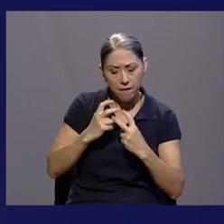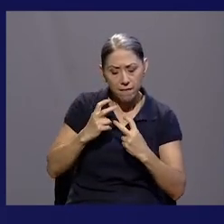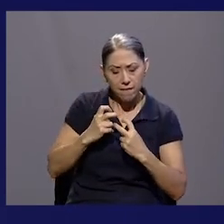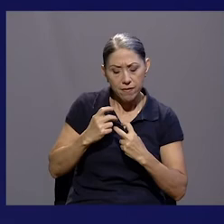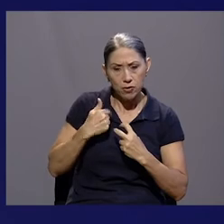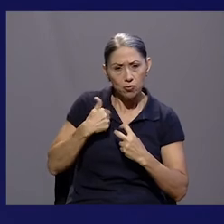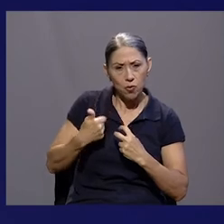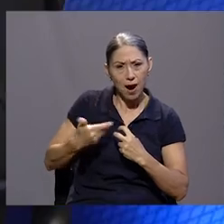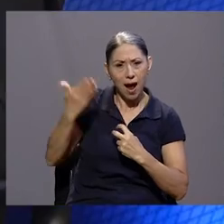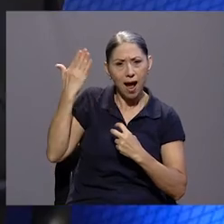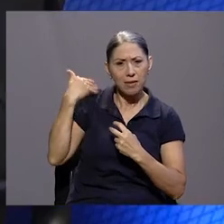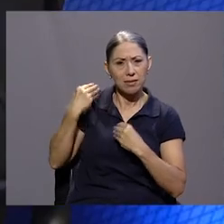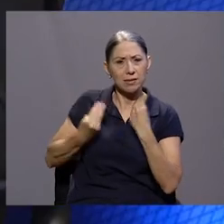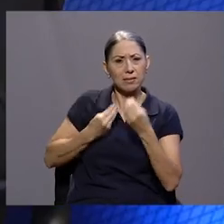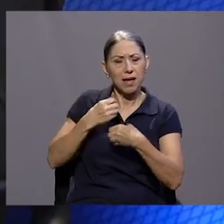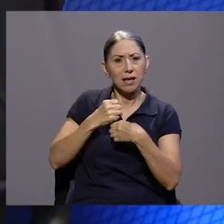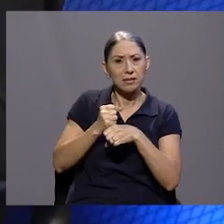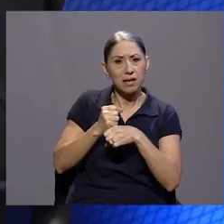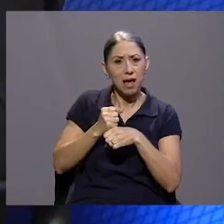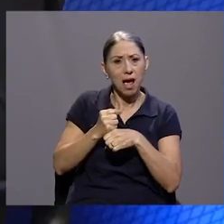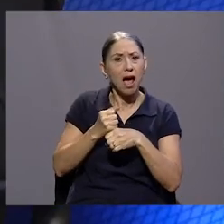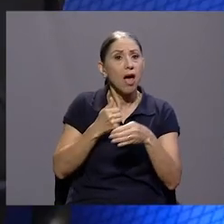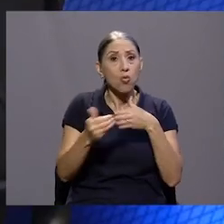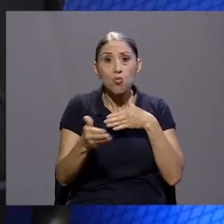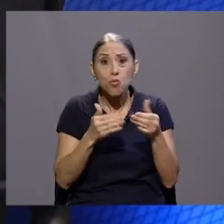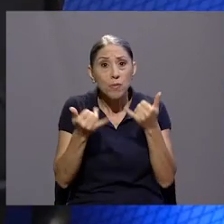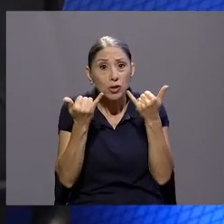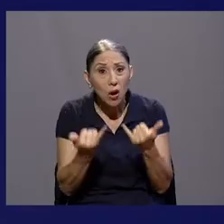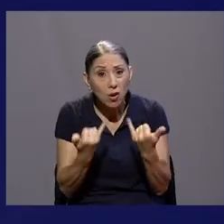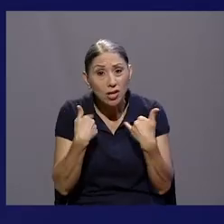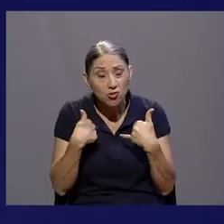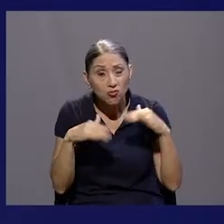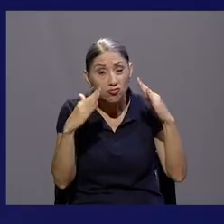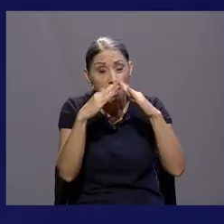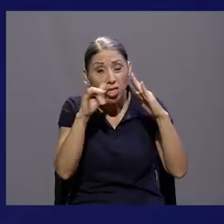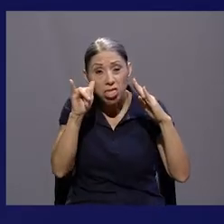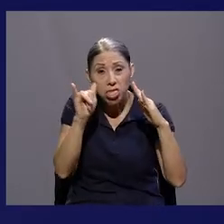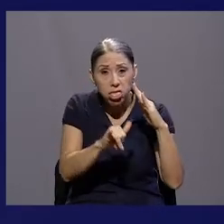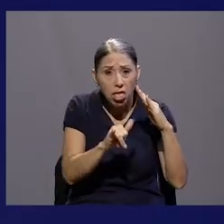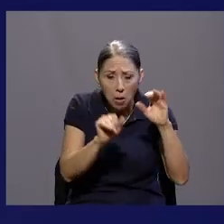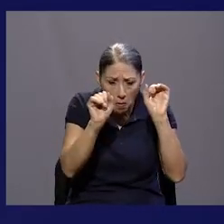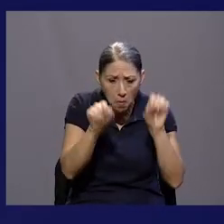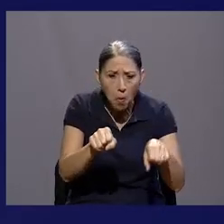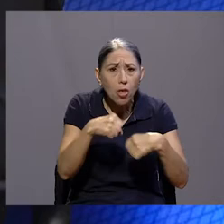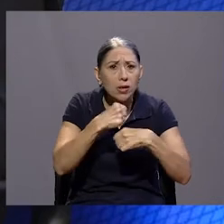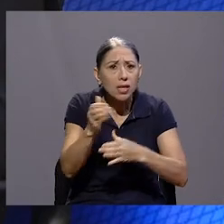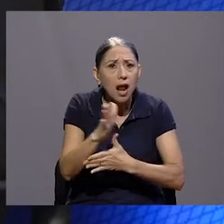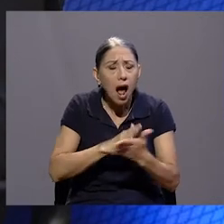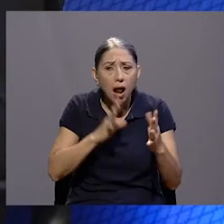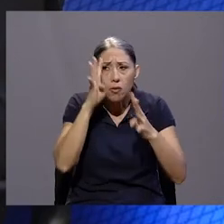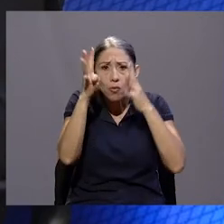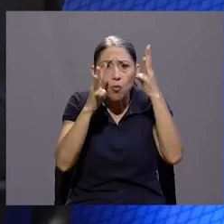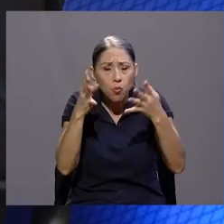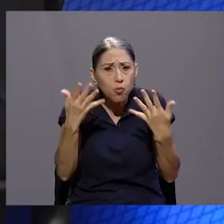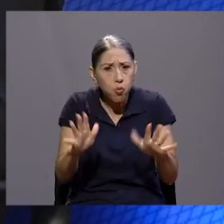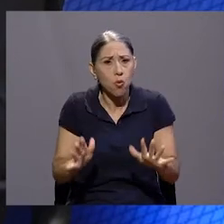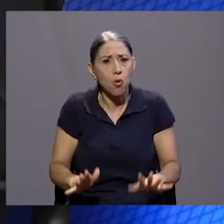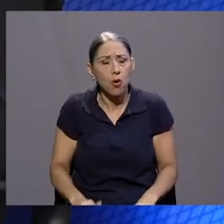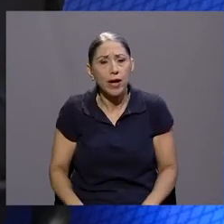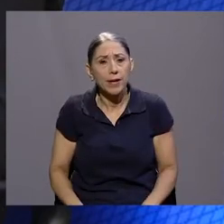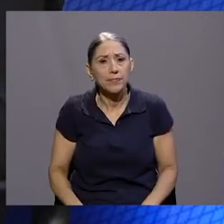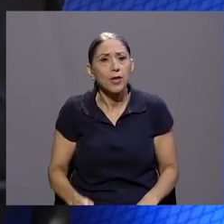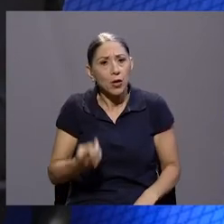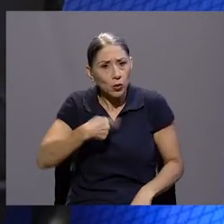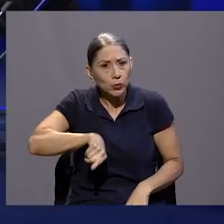de un confinamiento porque hay muchísimas otras actividades que se pueden incluso rescatar claro mientras tenemos de alguna manera